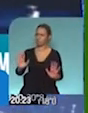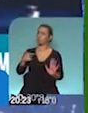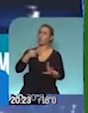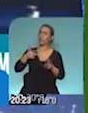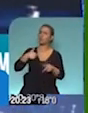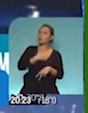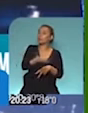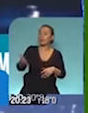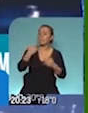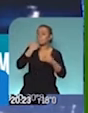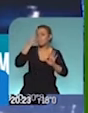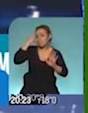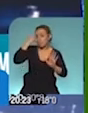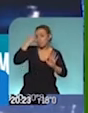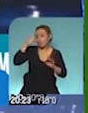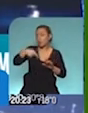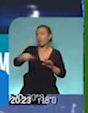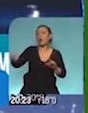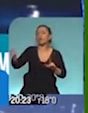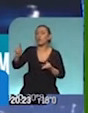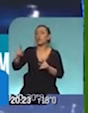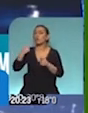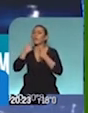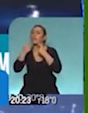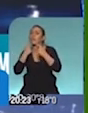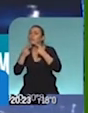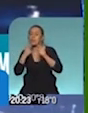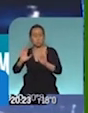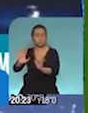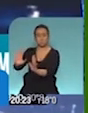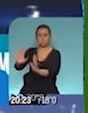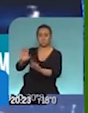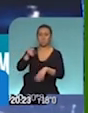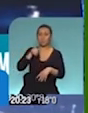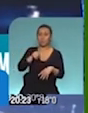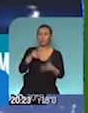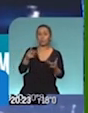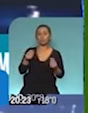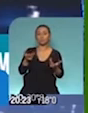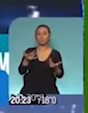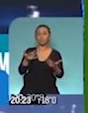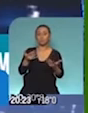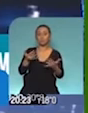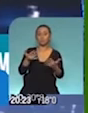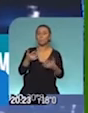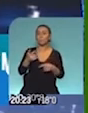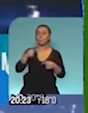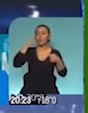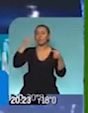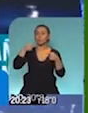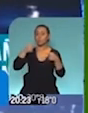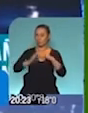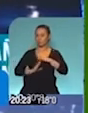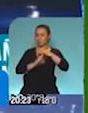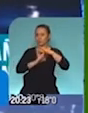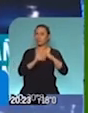eso. Vos bien decías, Duhalde fue presidente de nuestro país. De alguna